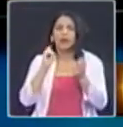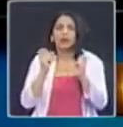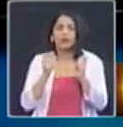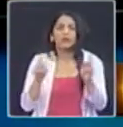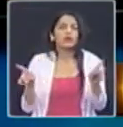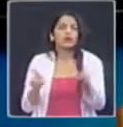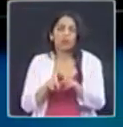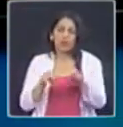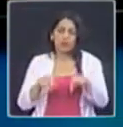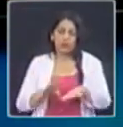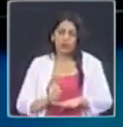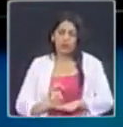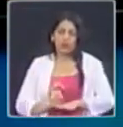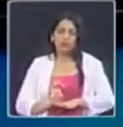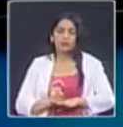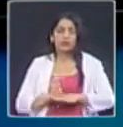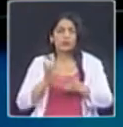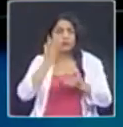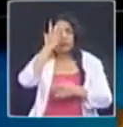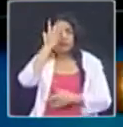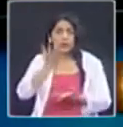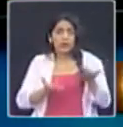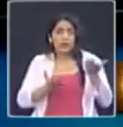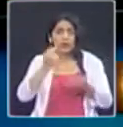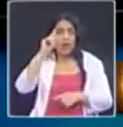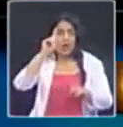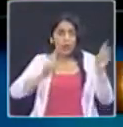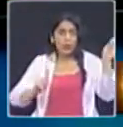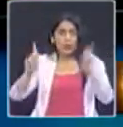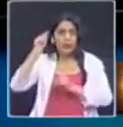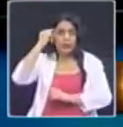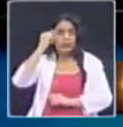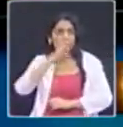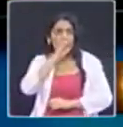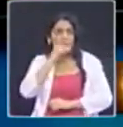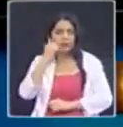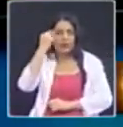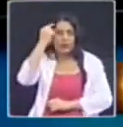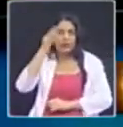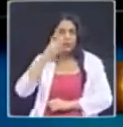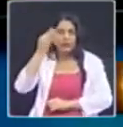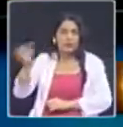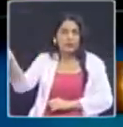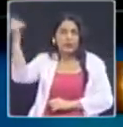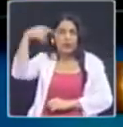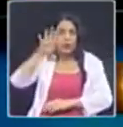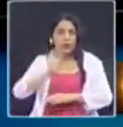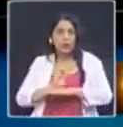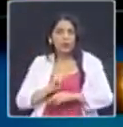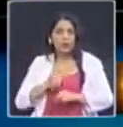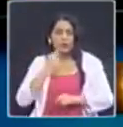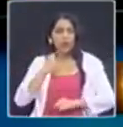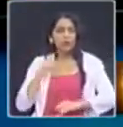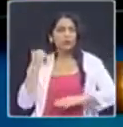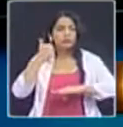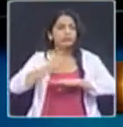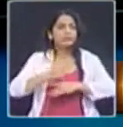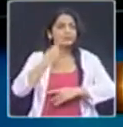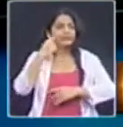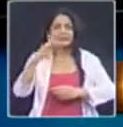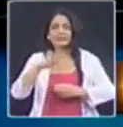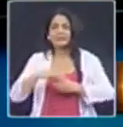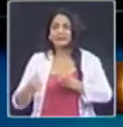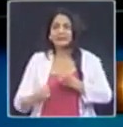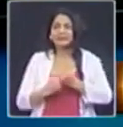correa regresen al poder porque definitivamente no hay ninguna regresión de derechos esto no tiene dedicatoria simplemente es